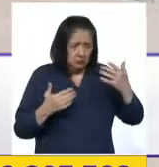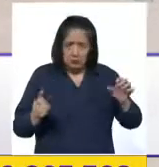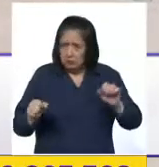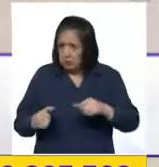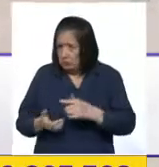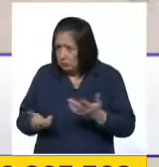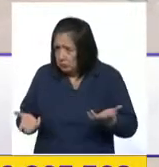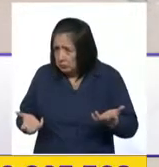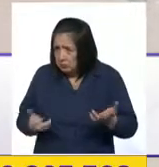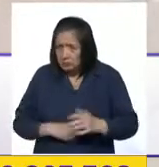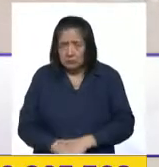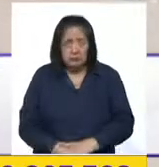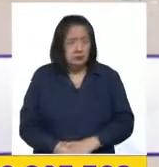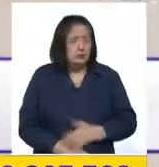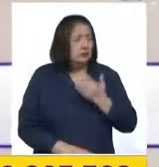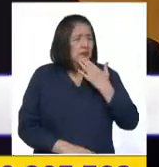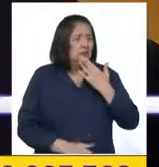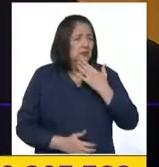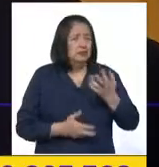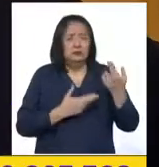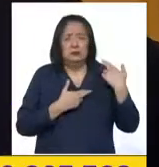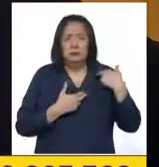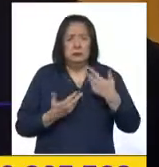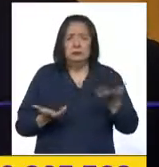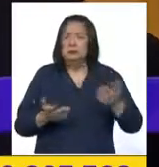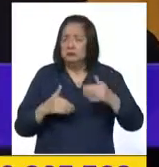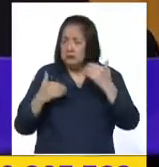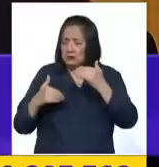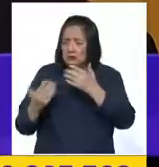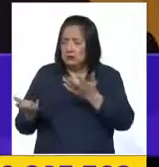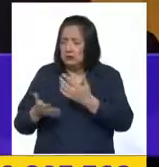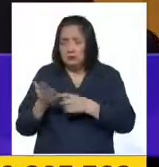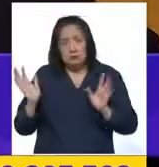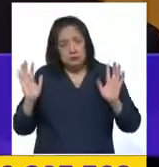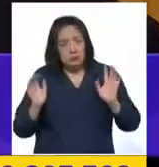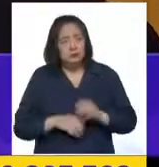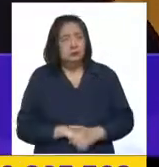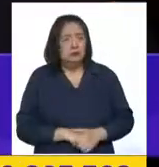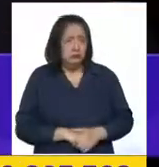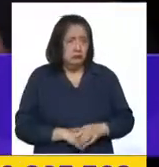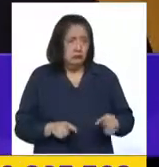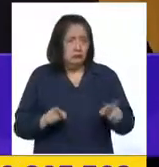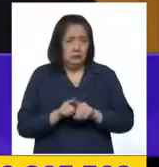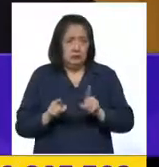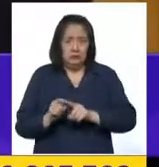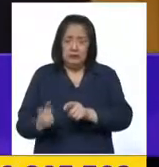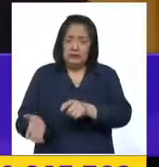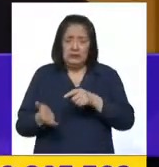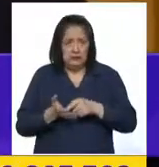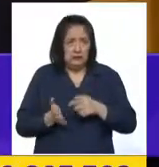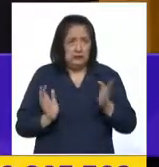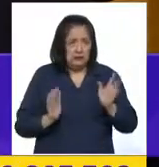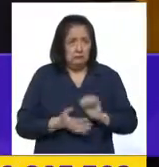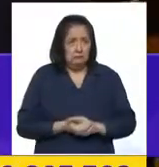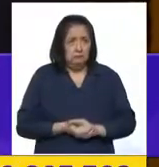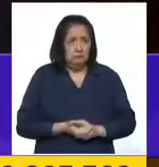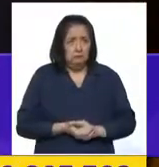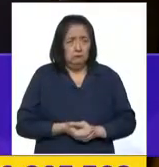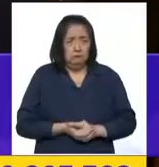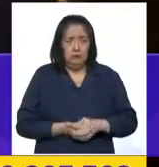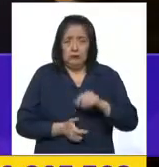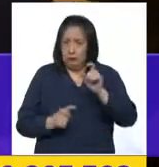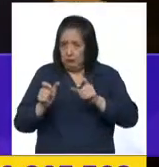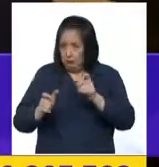fronteras? ¿Y quiénes están a cargo de las fronteras? Así es que en ese aspecto hay que también exigir, a